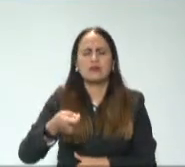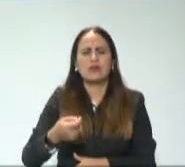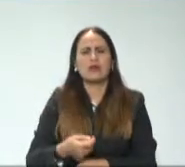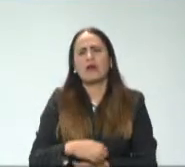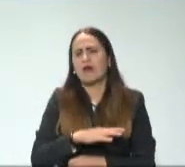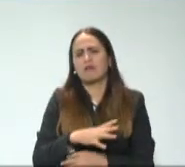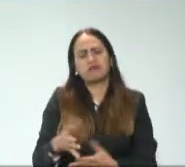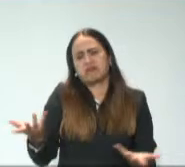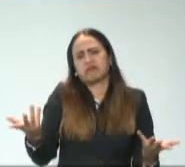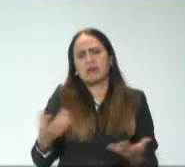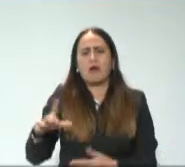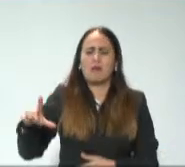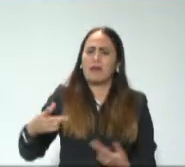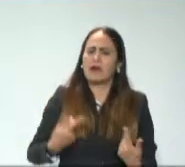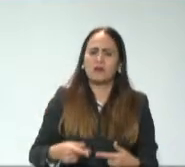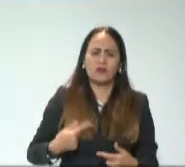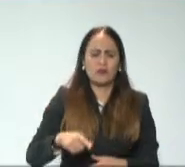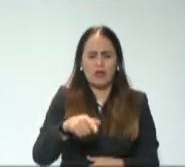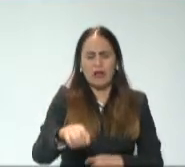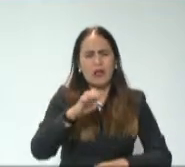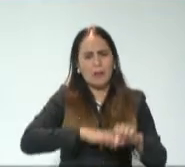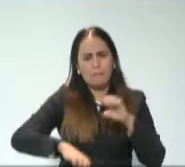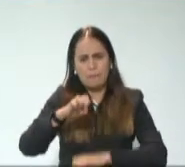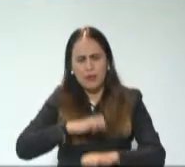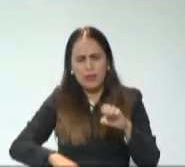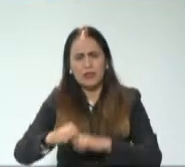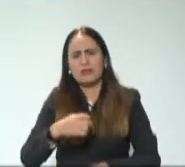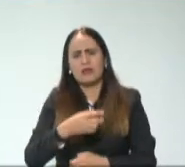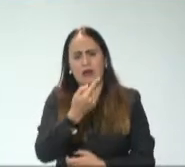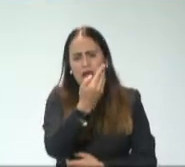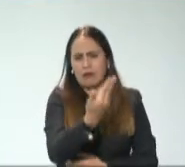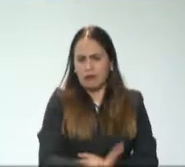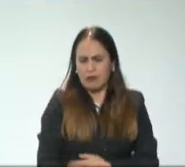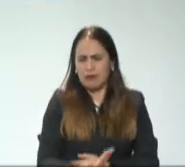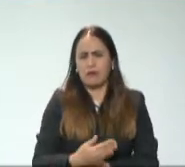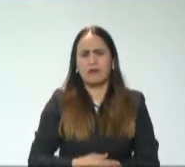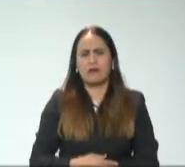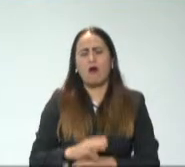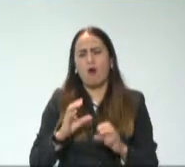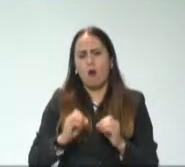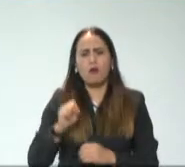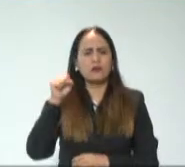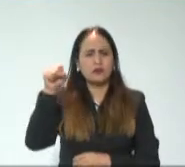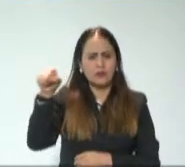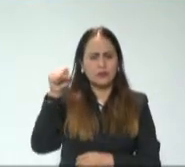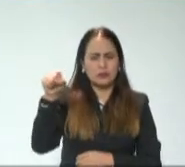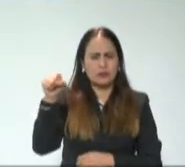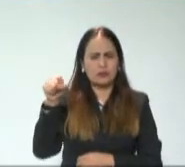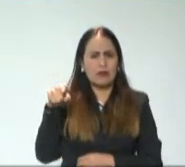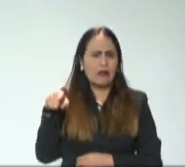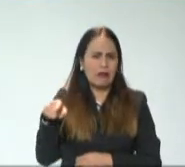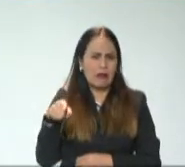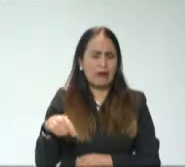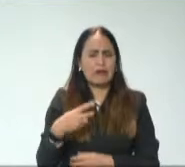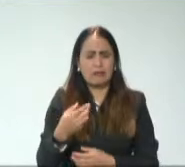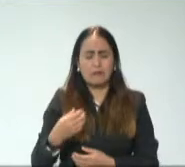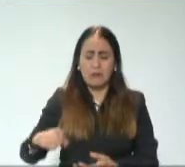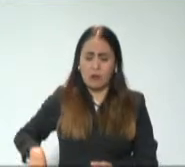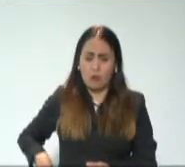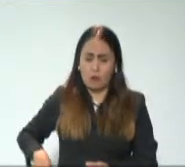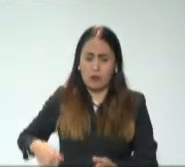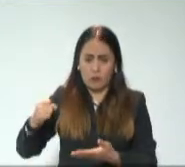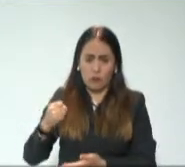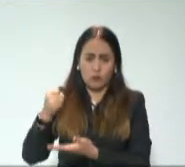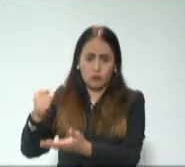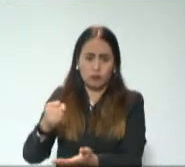encuentra en posesión de cualquier persona física moral o sindicato que reciba y ejerza recursos públicos o